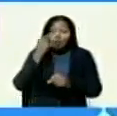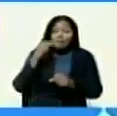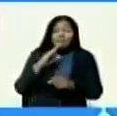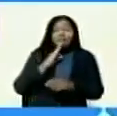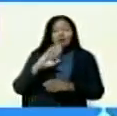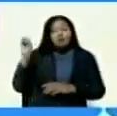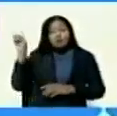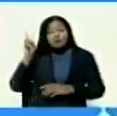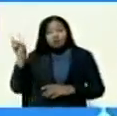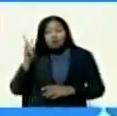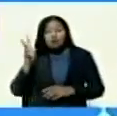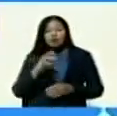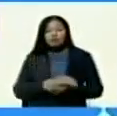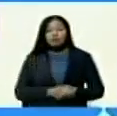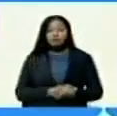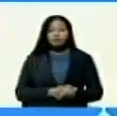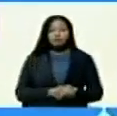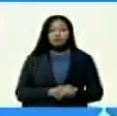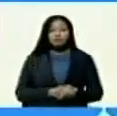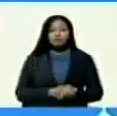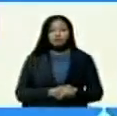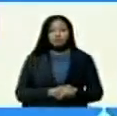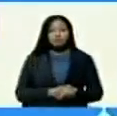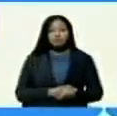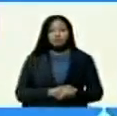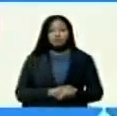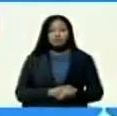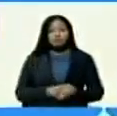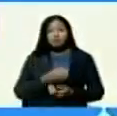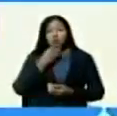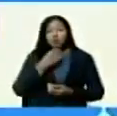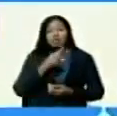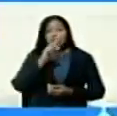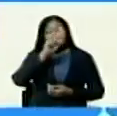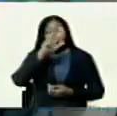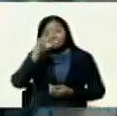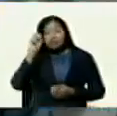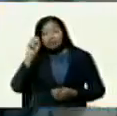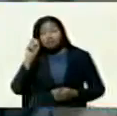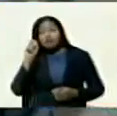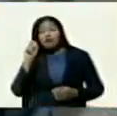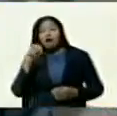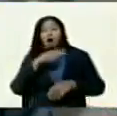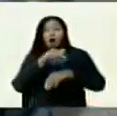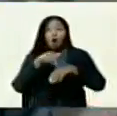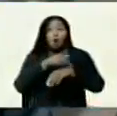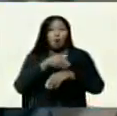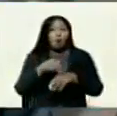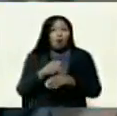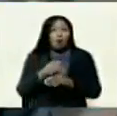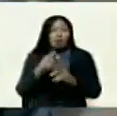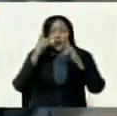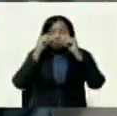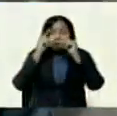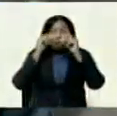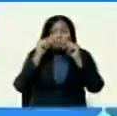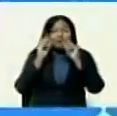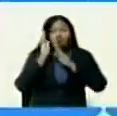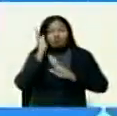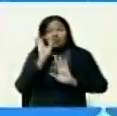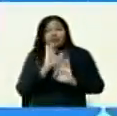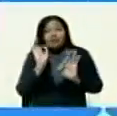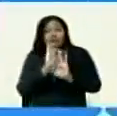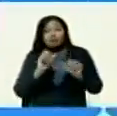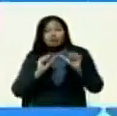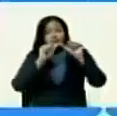de Venezuela, que bueno, estuvieron 130 horas prácticamente sin dormir, gracias a los